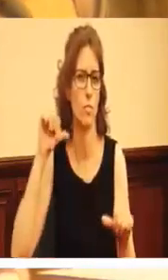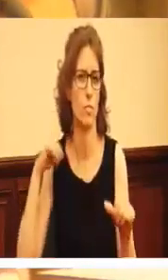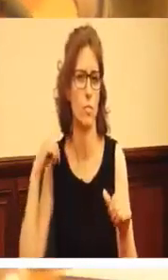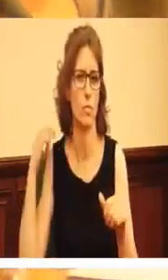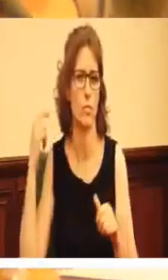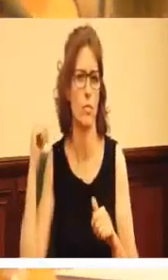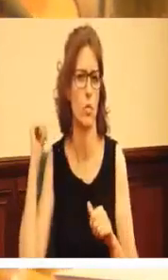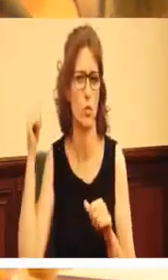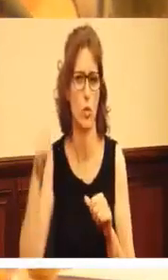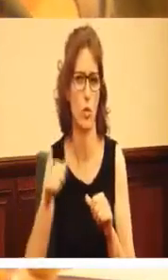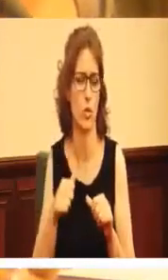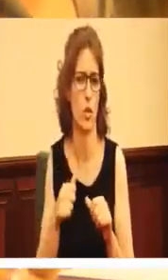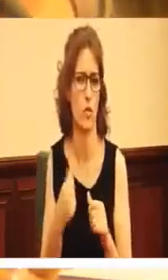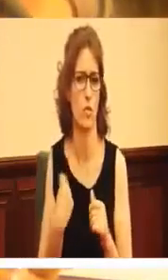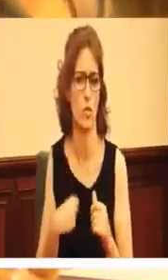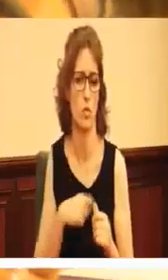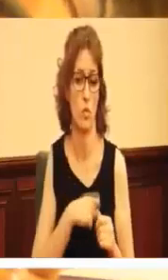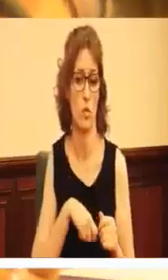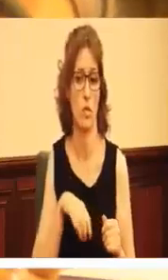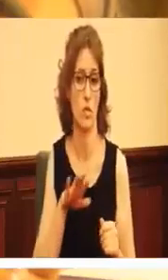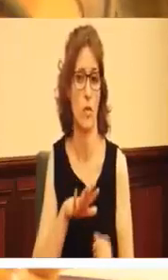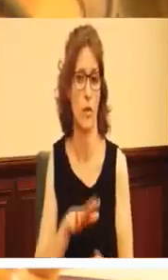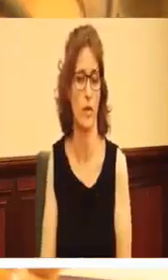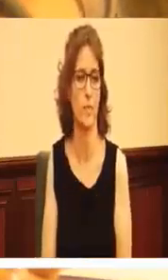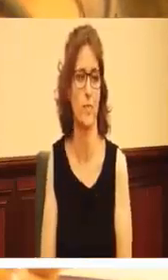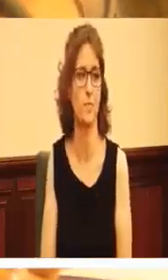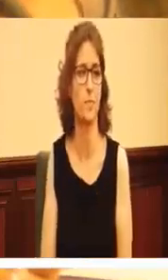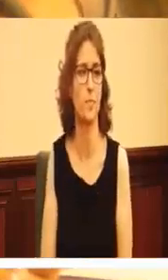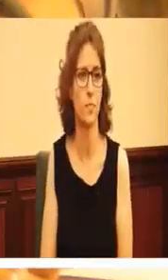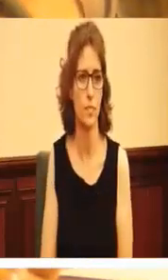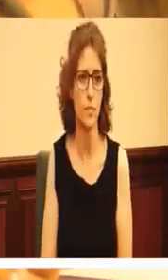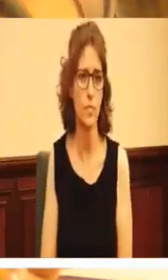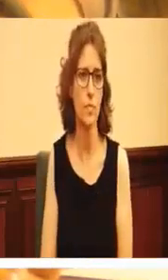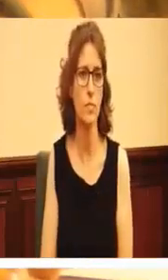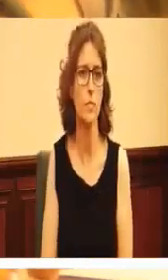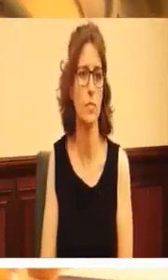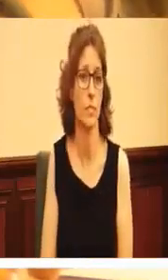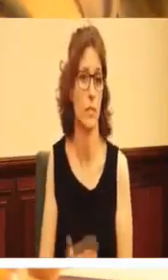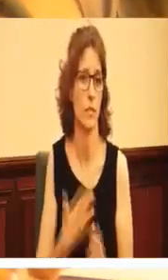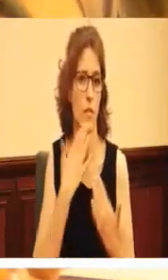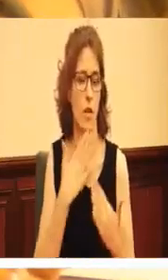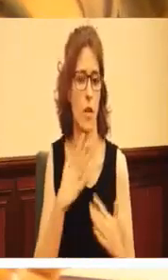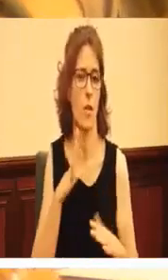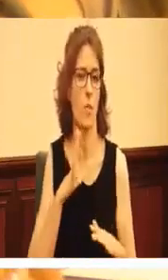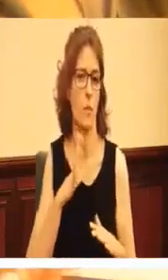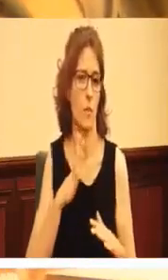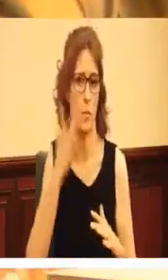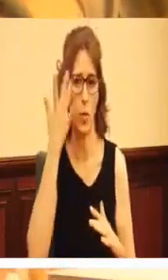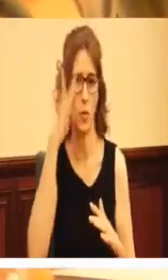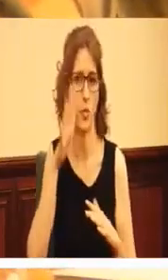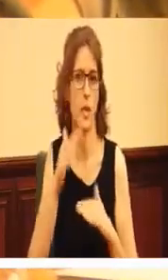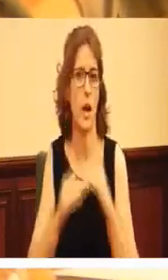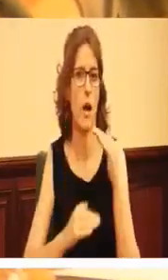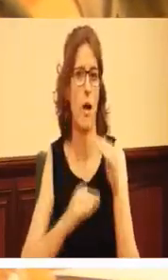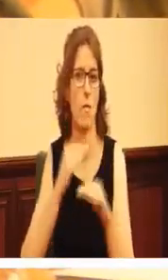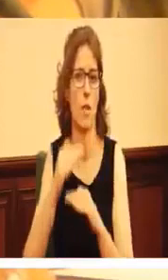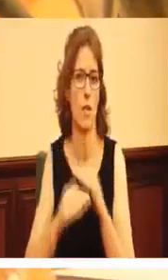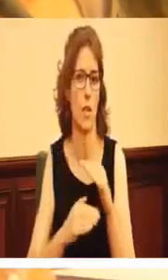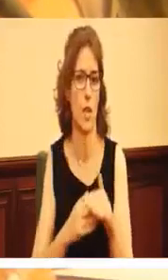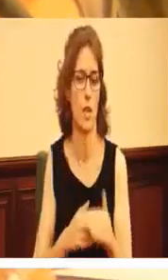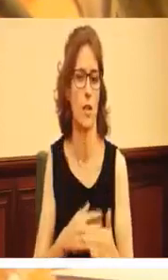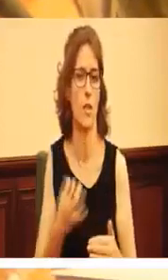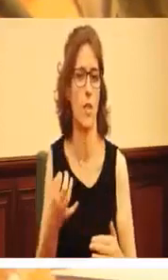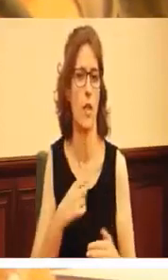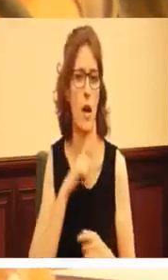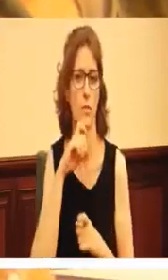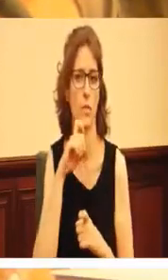años, por desgracia, en este país. Afortunadamente hemos avanzado y sepan ustedes que no vamos a